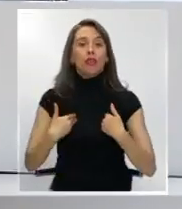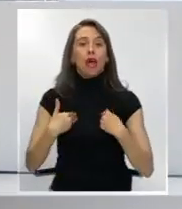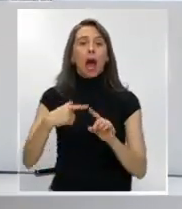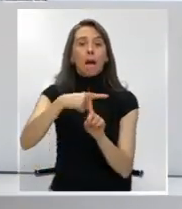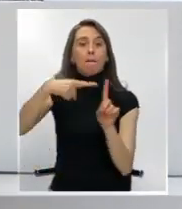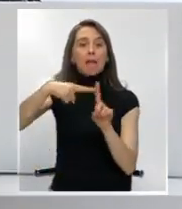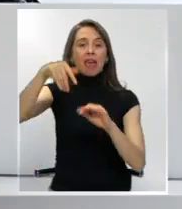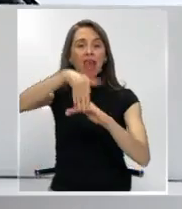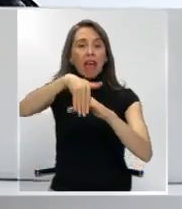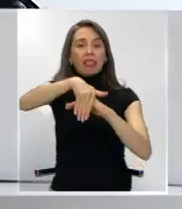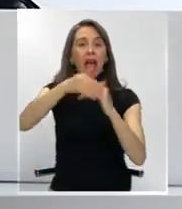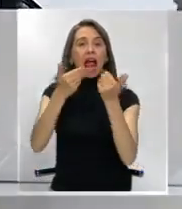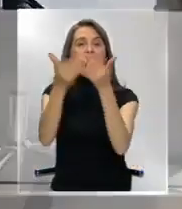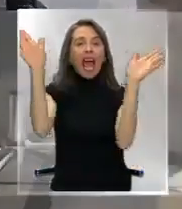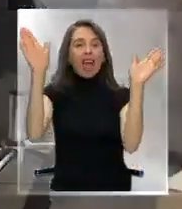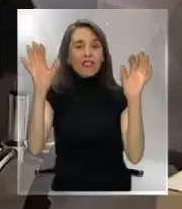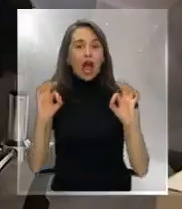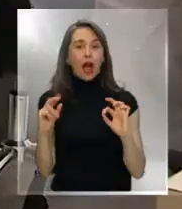Ok.